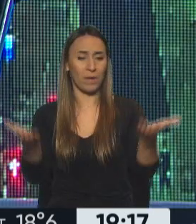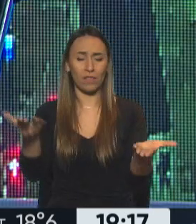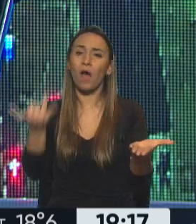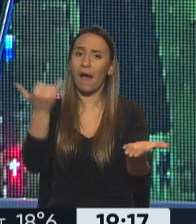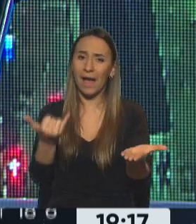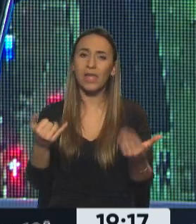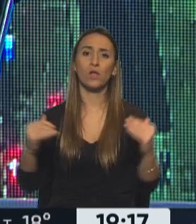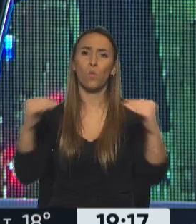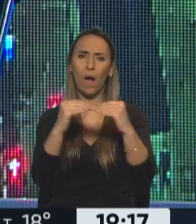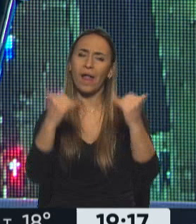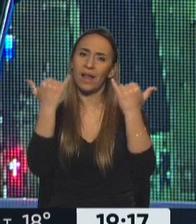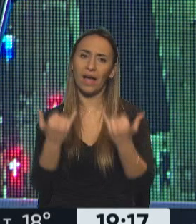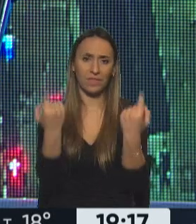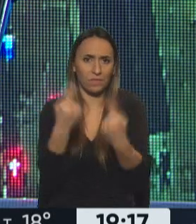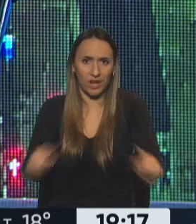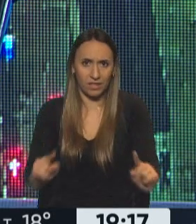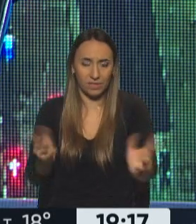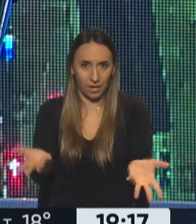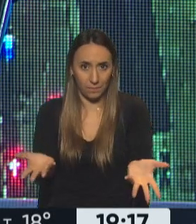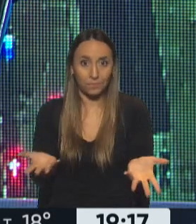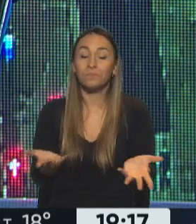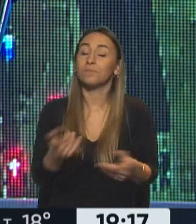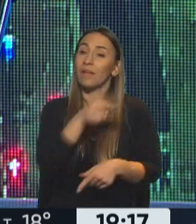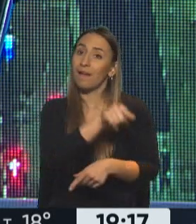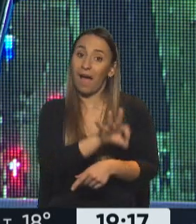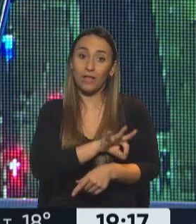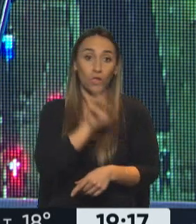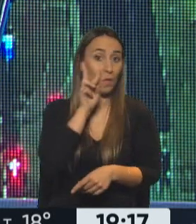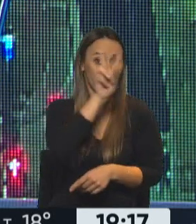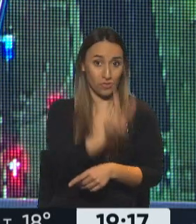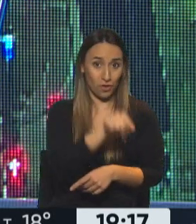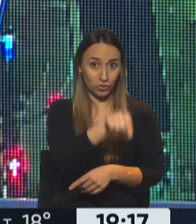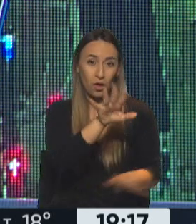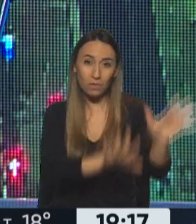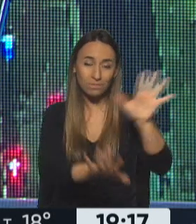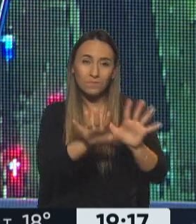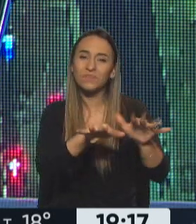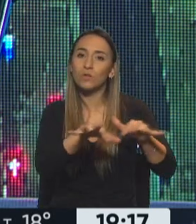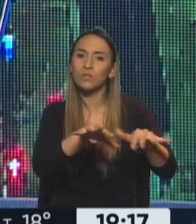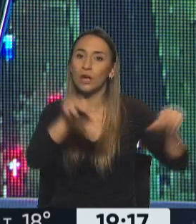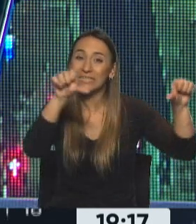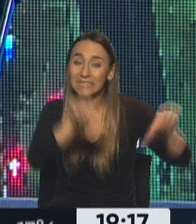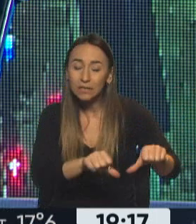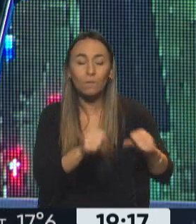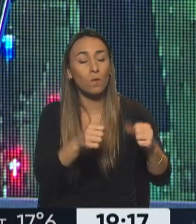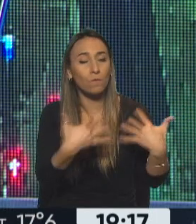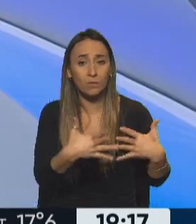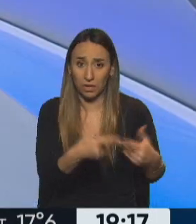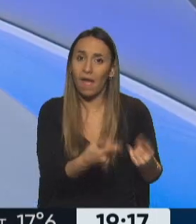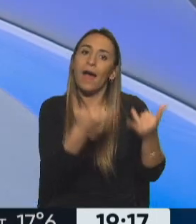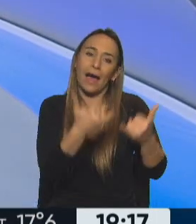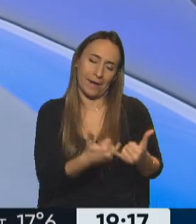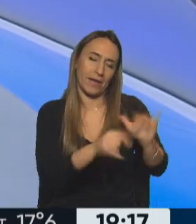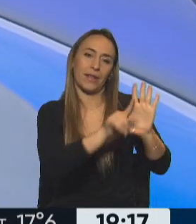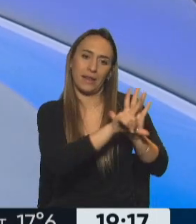una crisis mucho, ¿no? Es que ella fue una crisis estructural muy fuerte, porque había una ley, había un sistema,